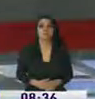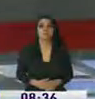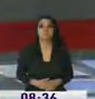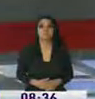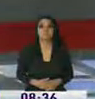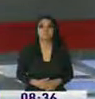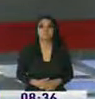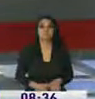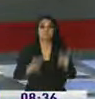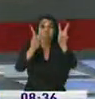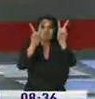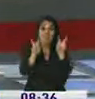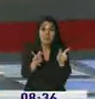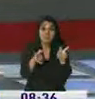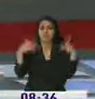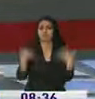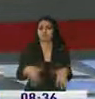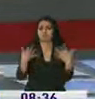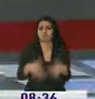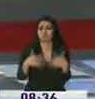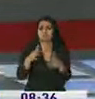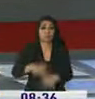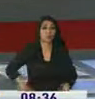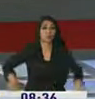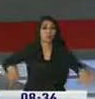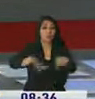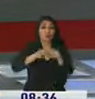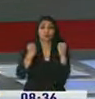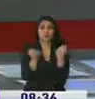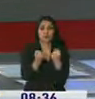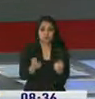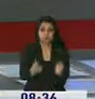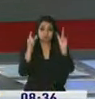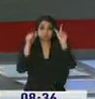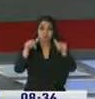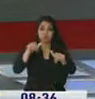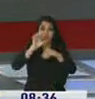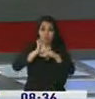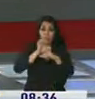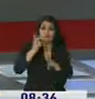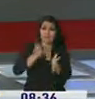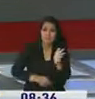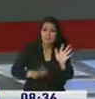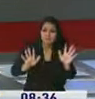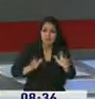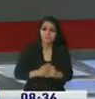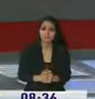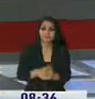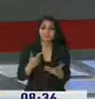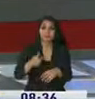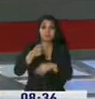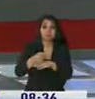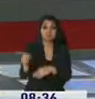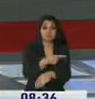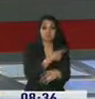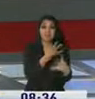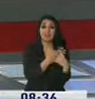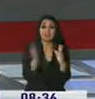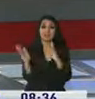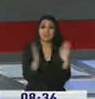Y eso realmente nos tiene alarmados a toda la sociedad en el país entero, ¿no? Ordenan prisión preventiva